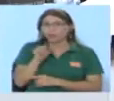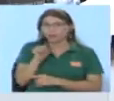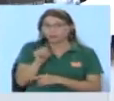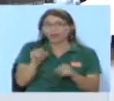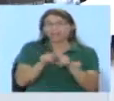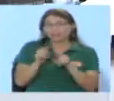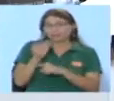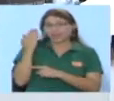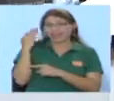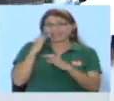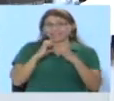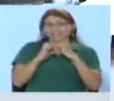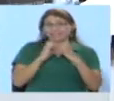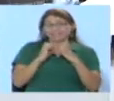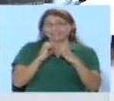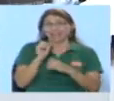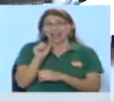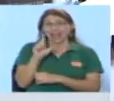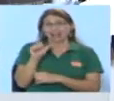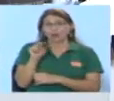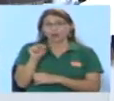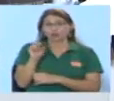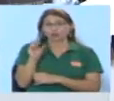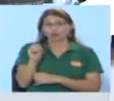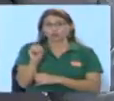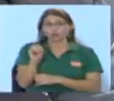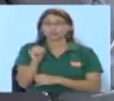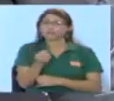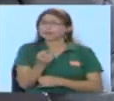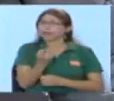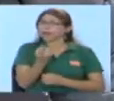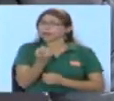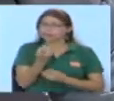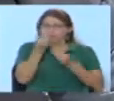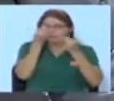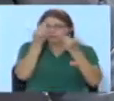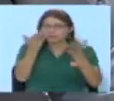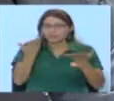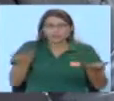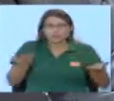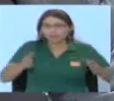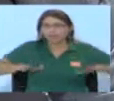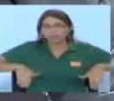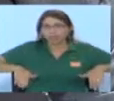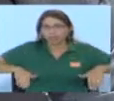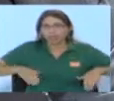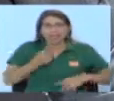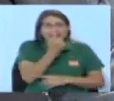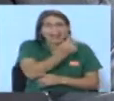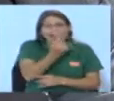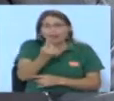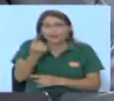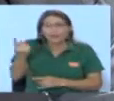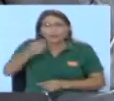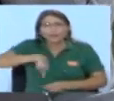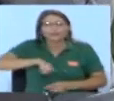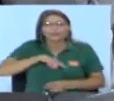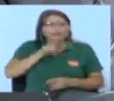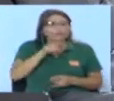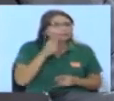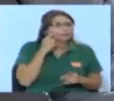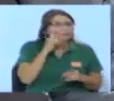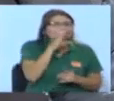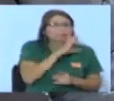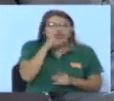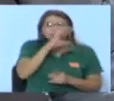en su parte de la entrevista, ha habido mucha falta de información. Claro. Cada uno de nosotros hemos tenido que recopilar la información de diferentes